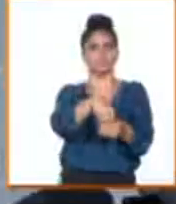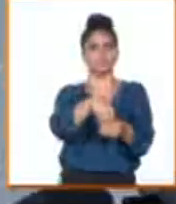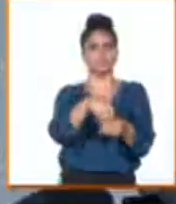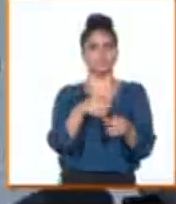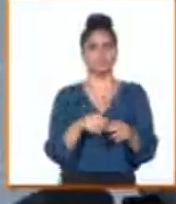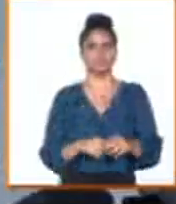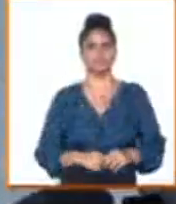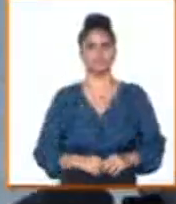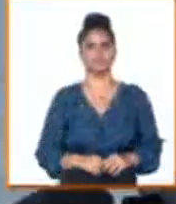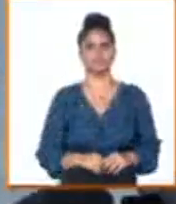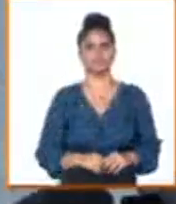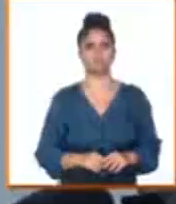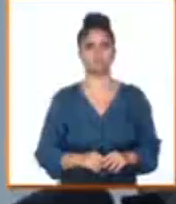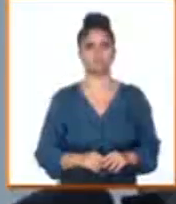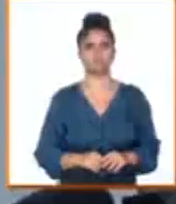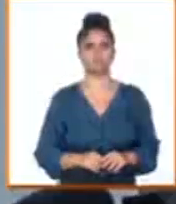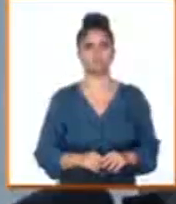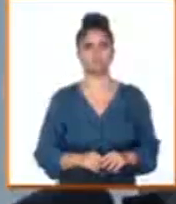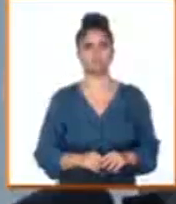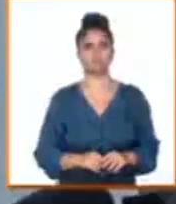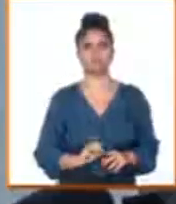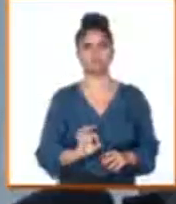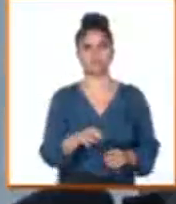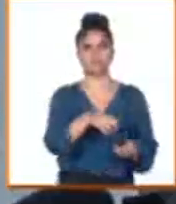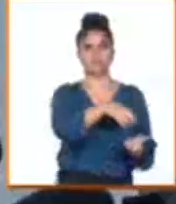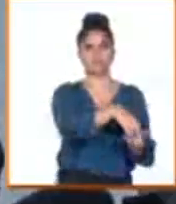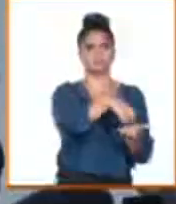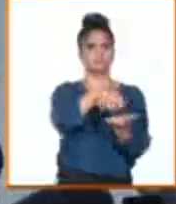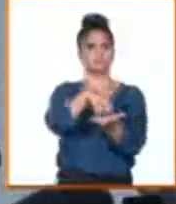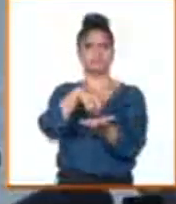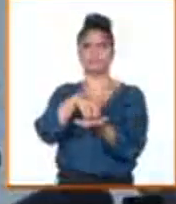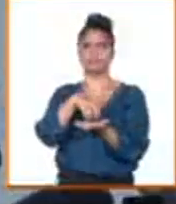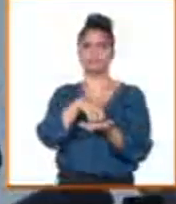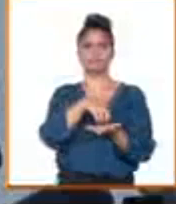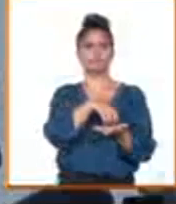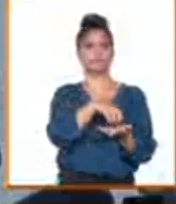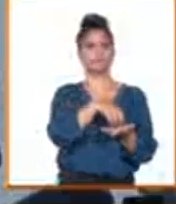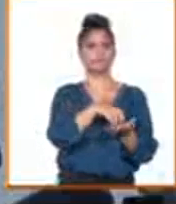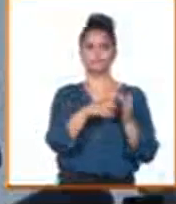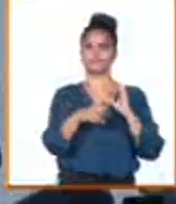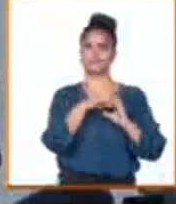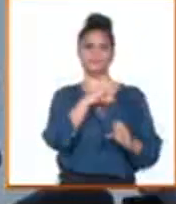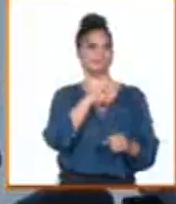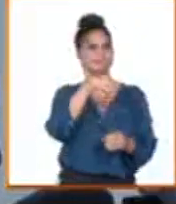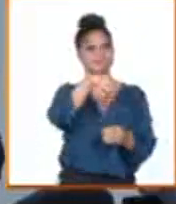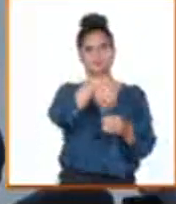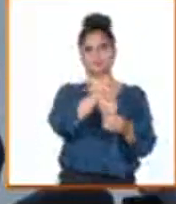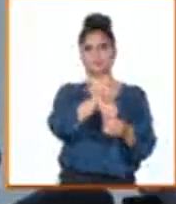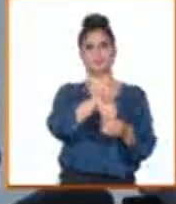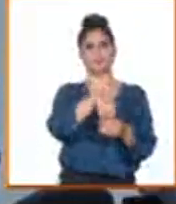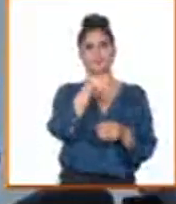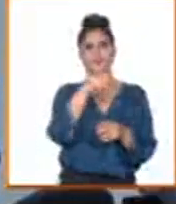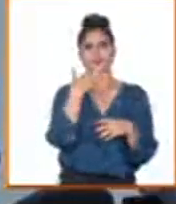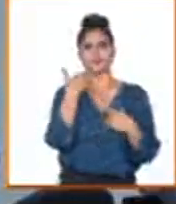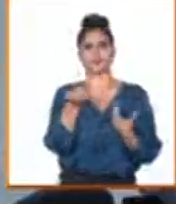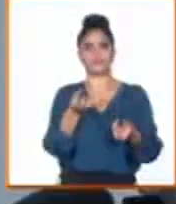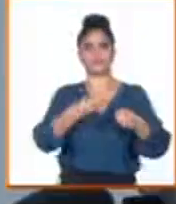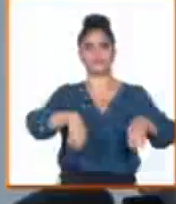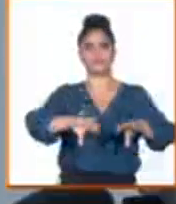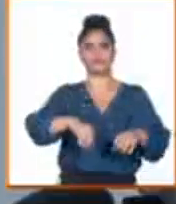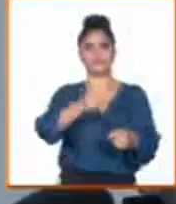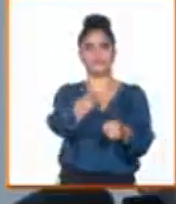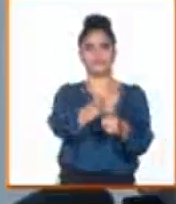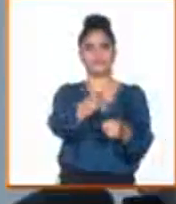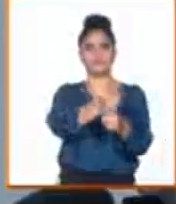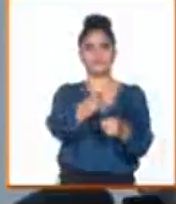cualquier organización son sus recursos humanos. Y esta comunicación interna tiene que contribuir a mejorar el clima laboral, a